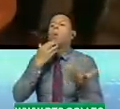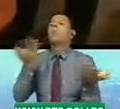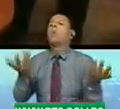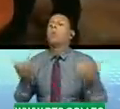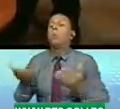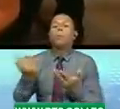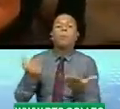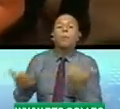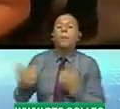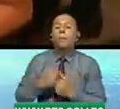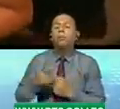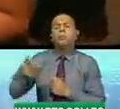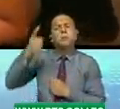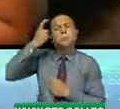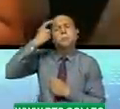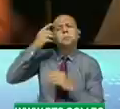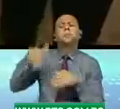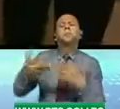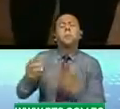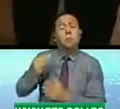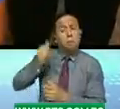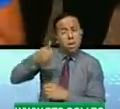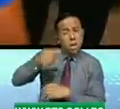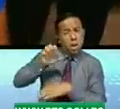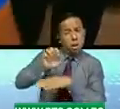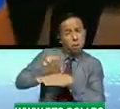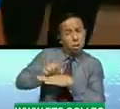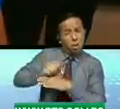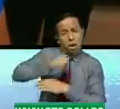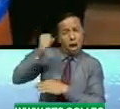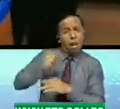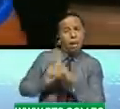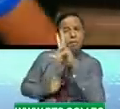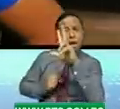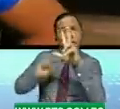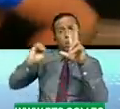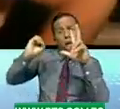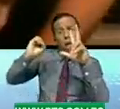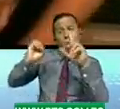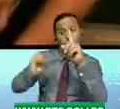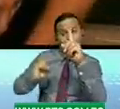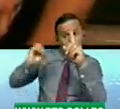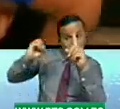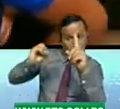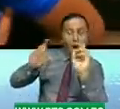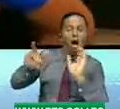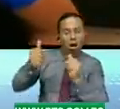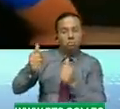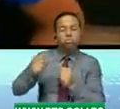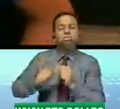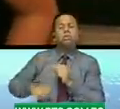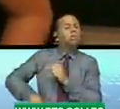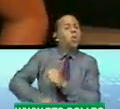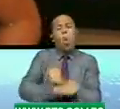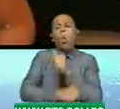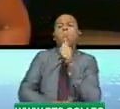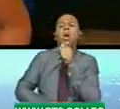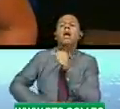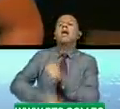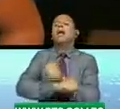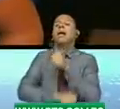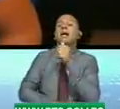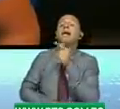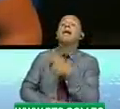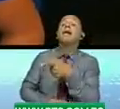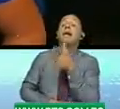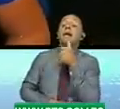¿Cuál es el pronóstico? A ver, ¿gana Ecuador qué? 3-0. 1-0. 1-0, muy bien. ¿Y gol de quién? ¿Ah? ¿Gol de